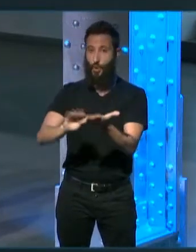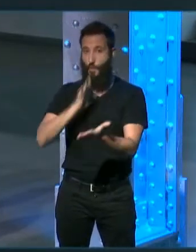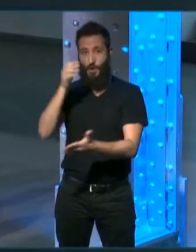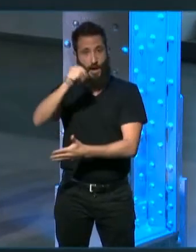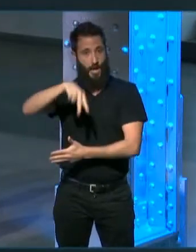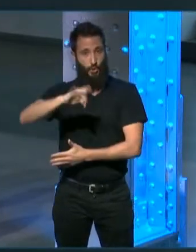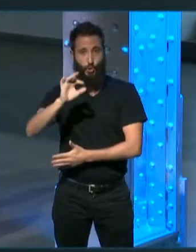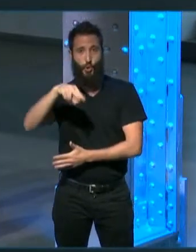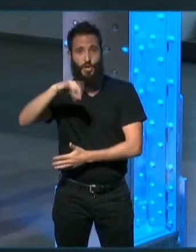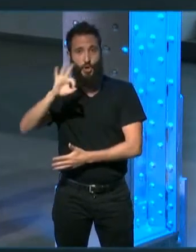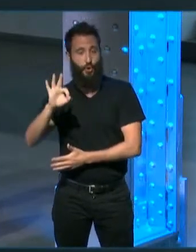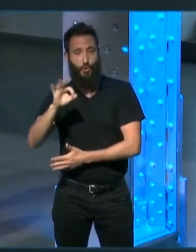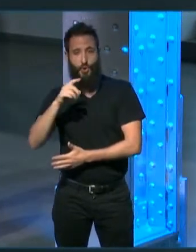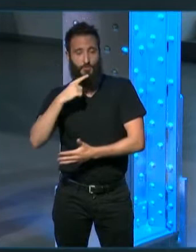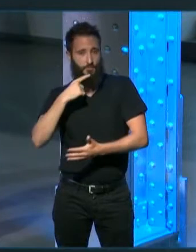buena medida,